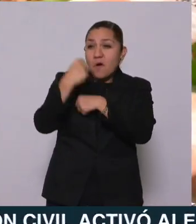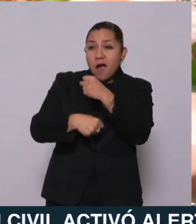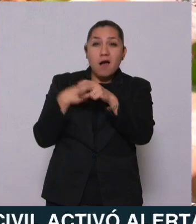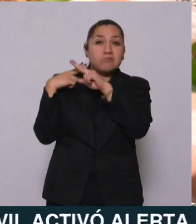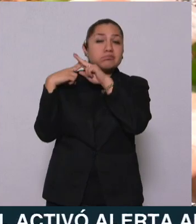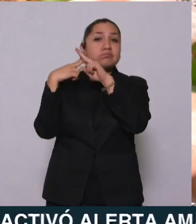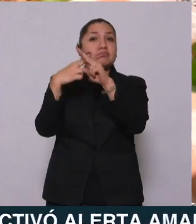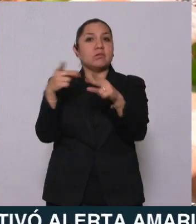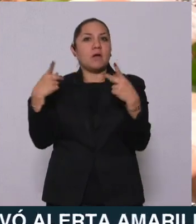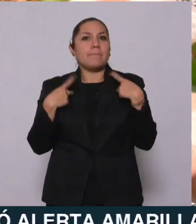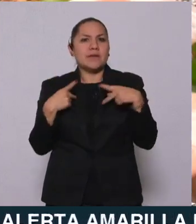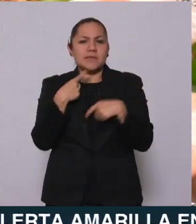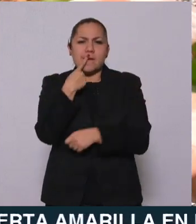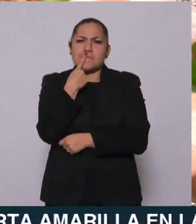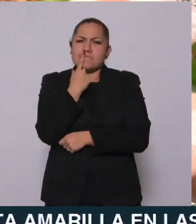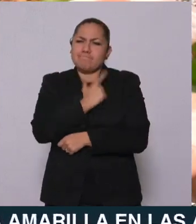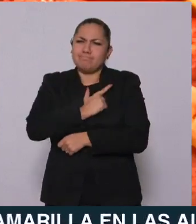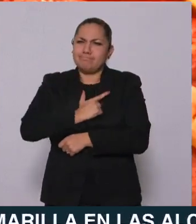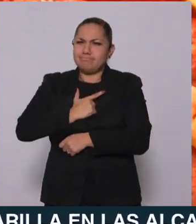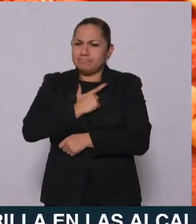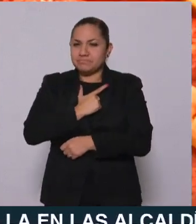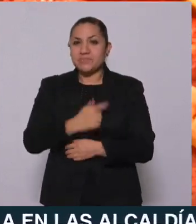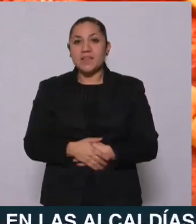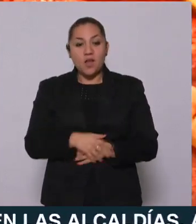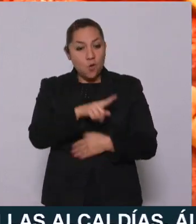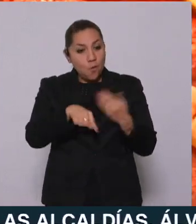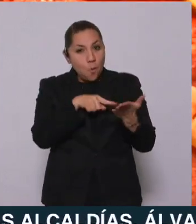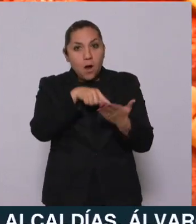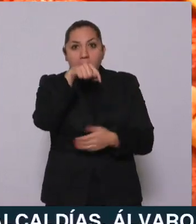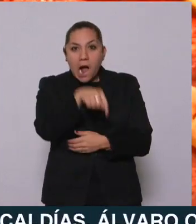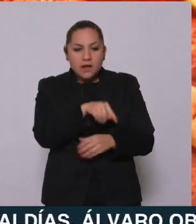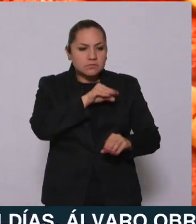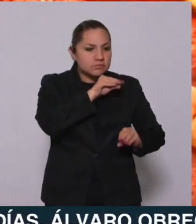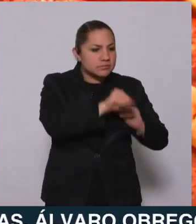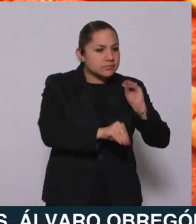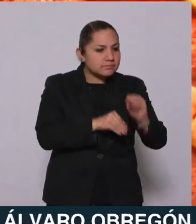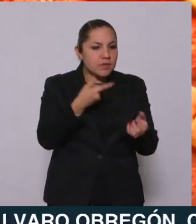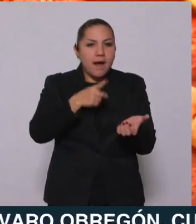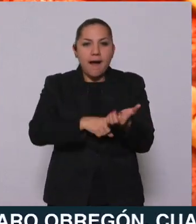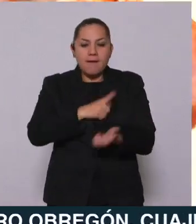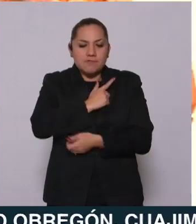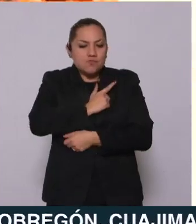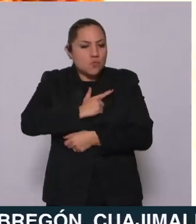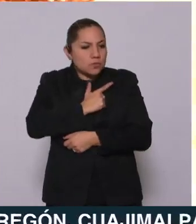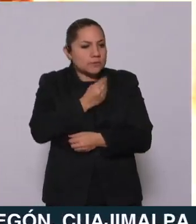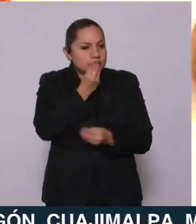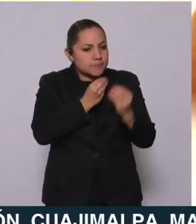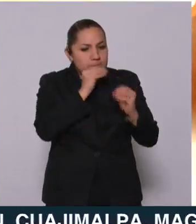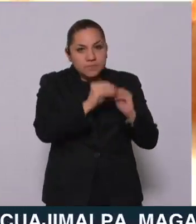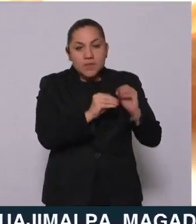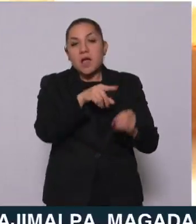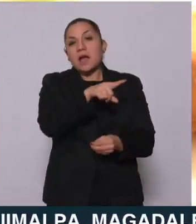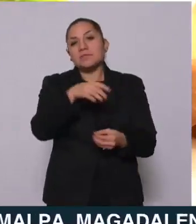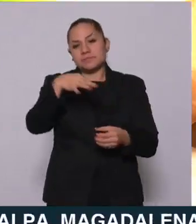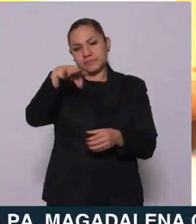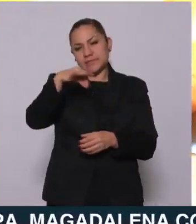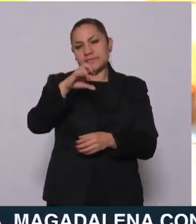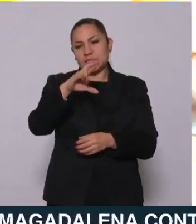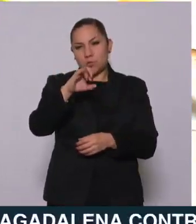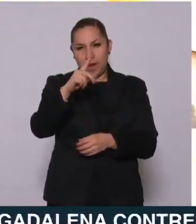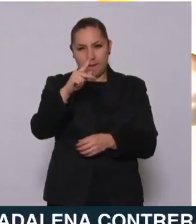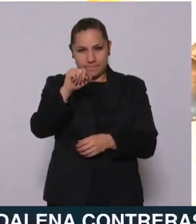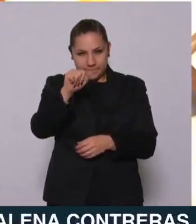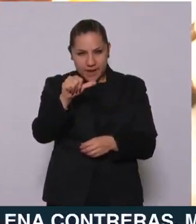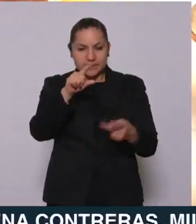con lo que se preparan las cosas aquí en Meche y Rafael. La especialidad de la casa son las piernas sazonadas con ciruela pasa, almendras, tocino y adobo tradicional de